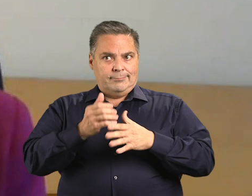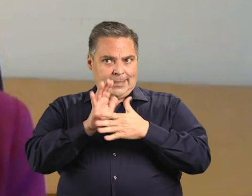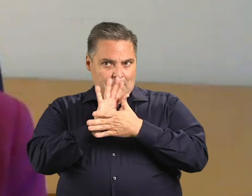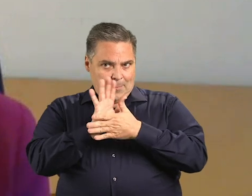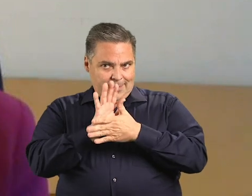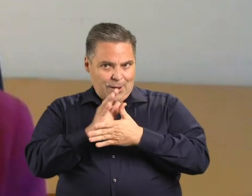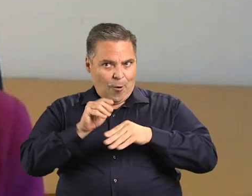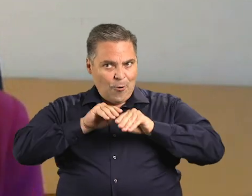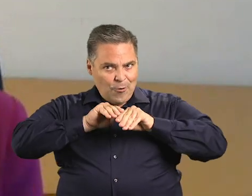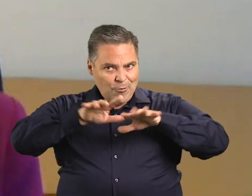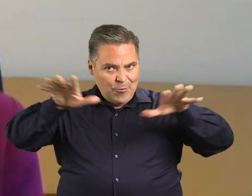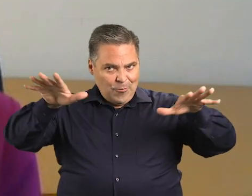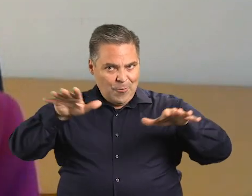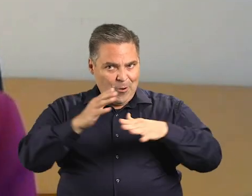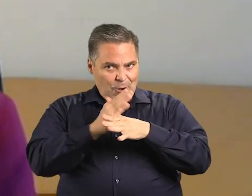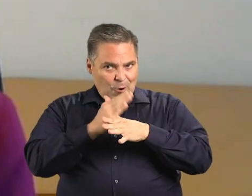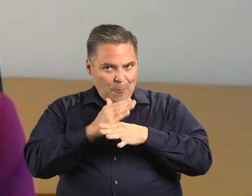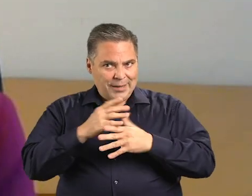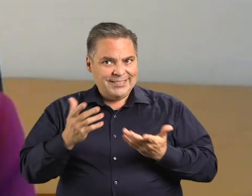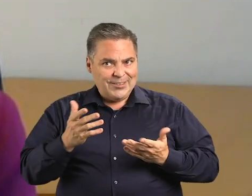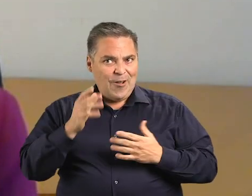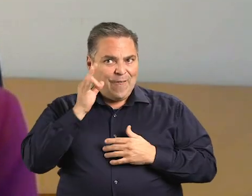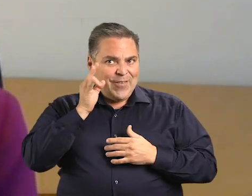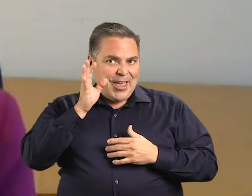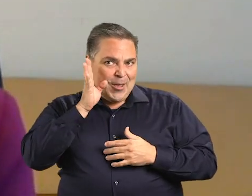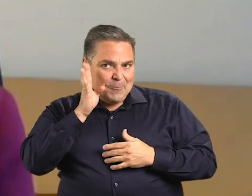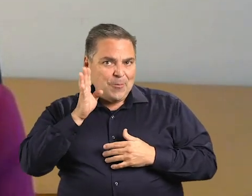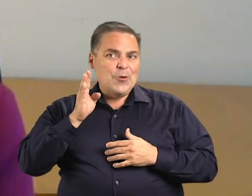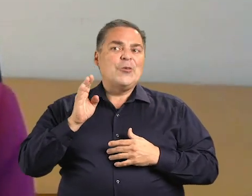próximo episodio para que conozcas esa próxima etapa.